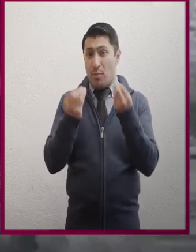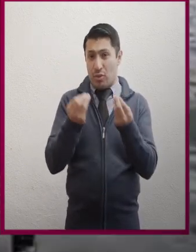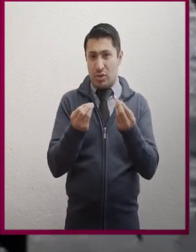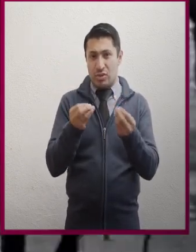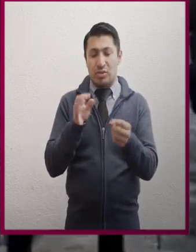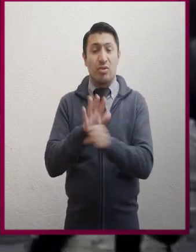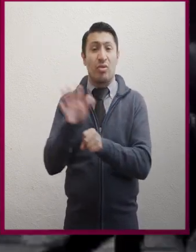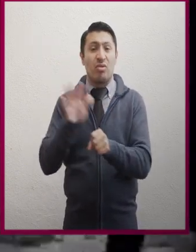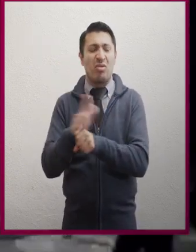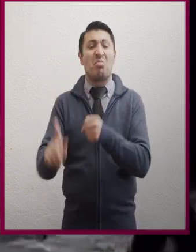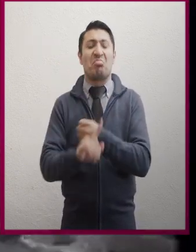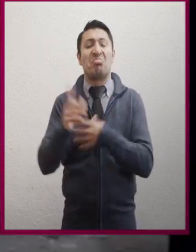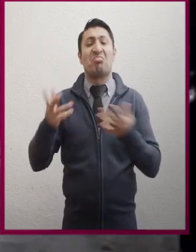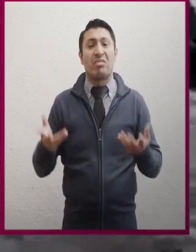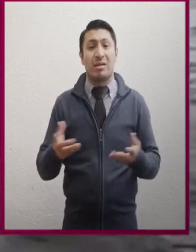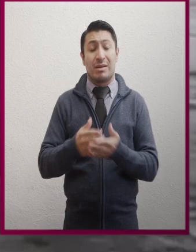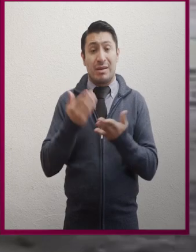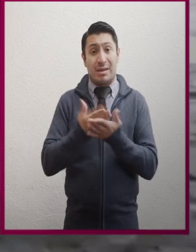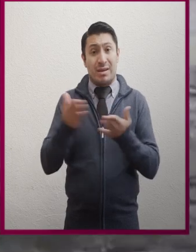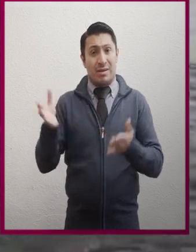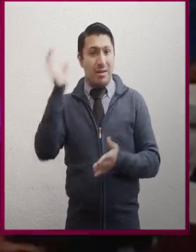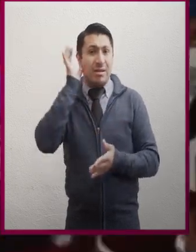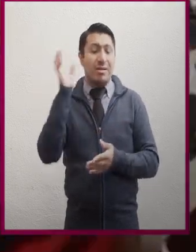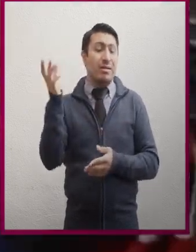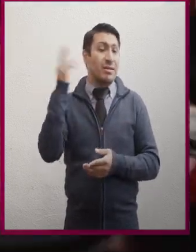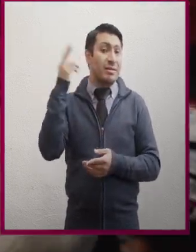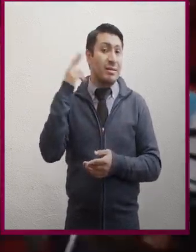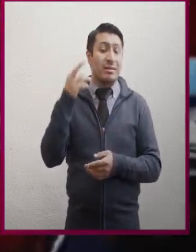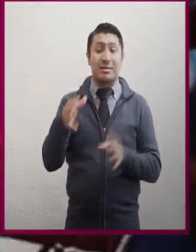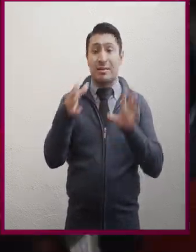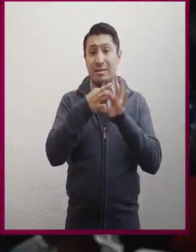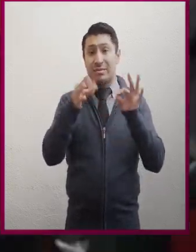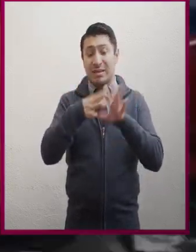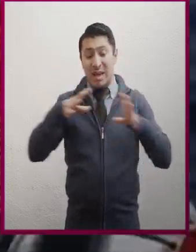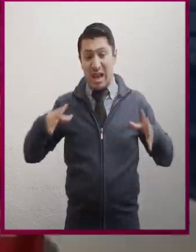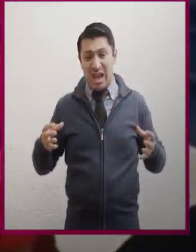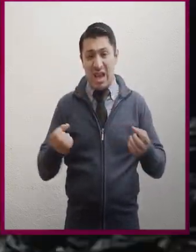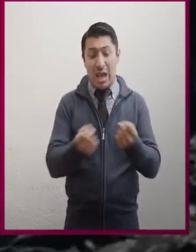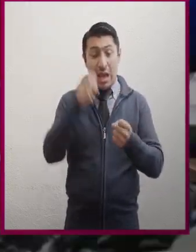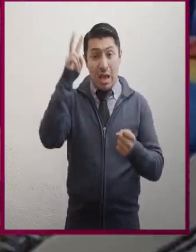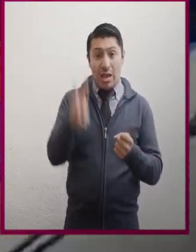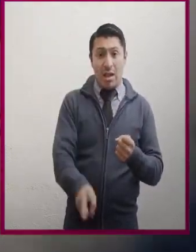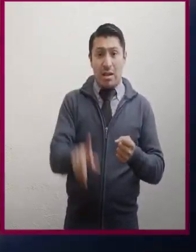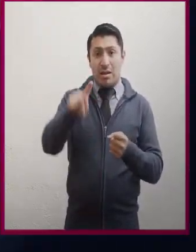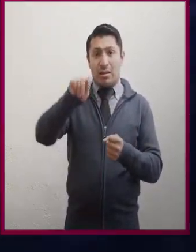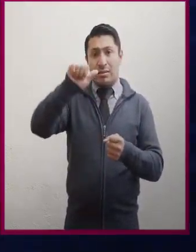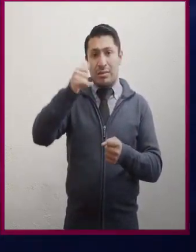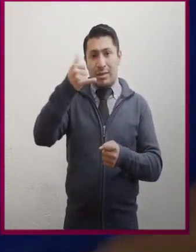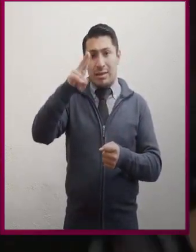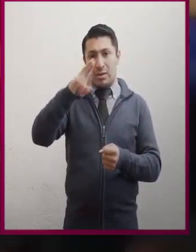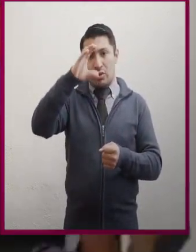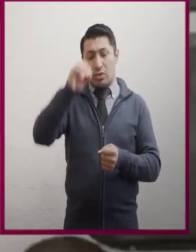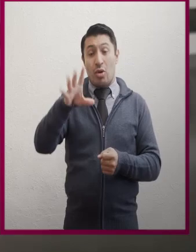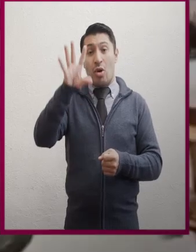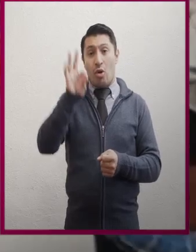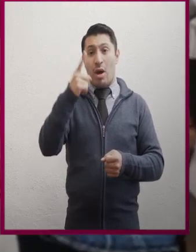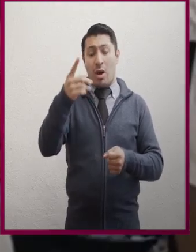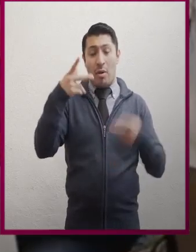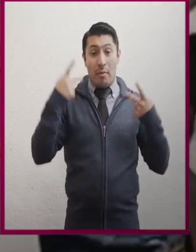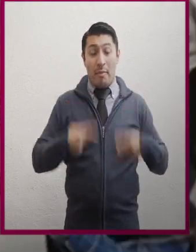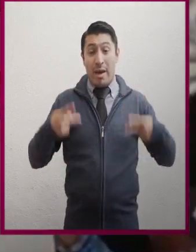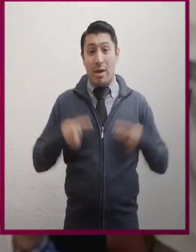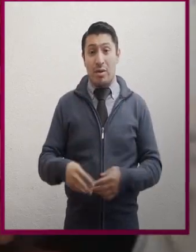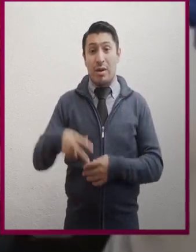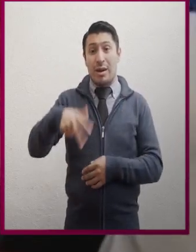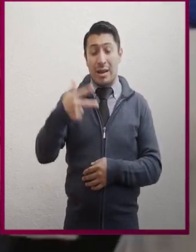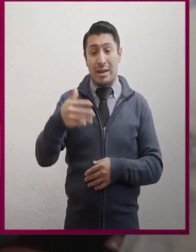audio que nos narra el rescate real de un cayuco con 41 personas, 13 millas al sur de Gran